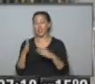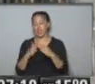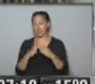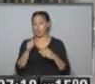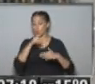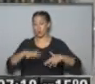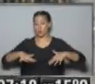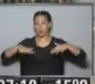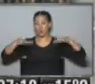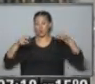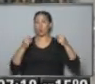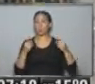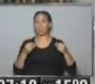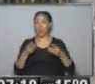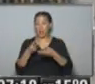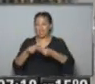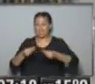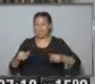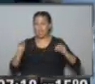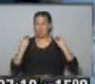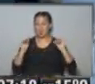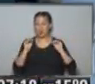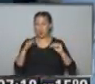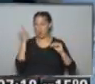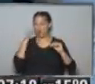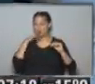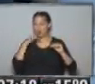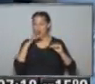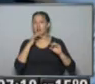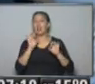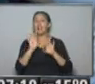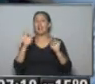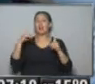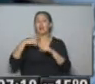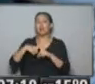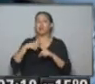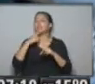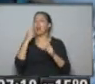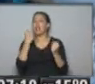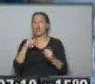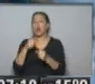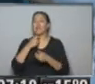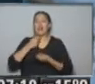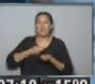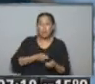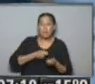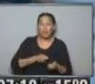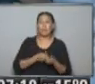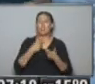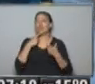de una inundación te queda el barro, la suciedad, el olor, entonces desinfectantes, trapo de piso, escobas, secadores,